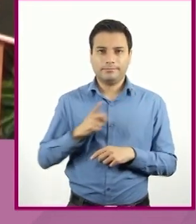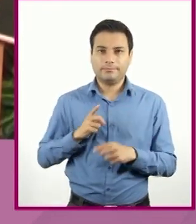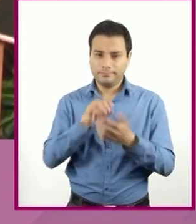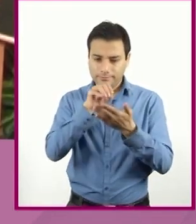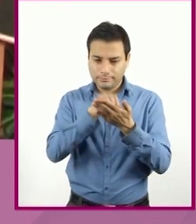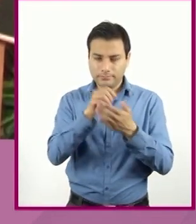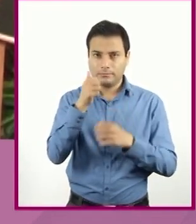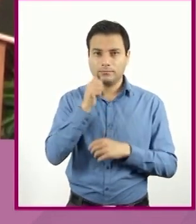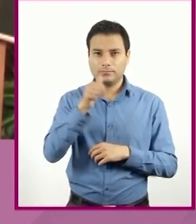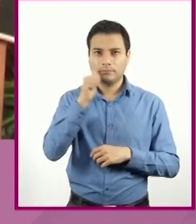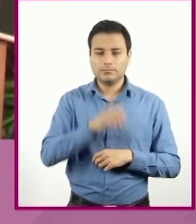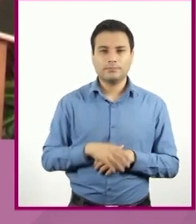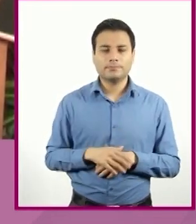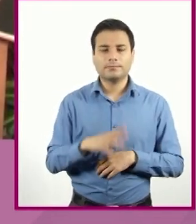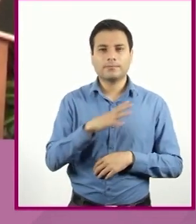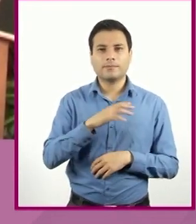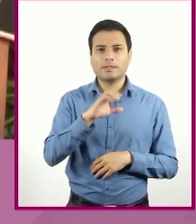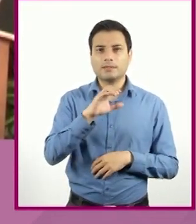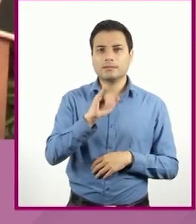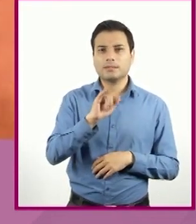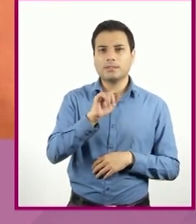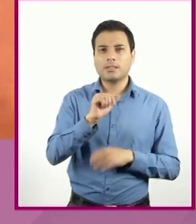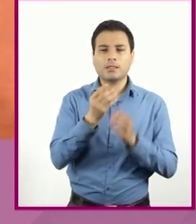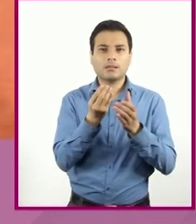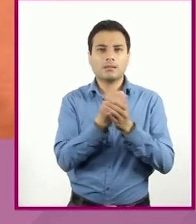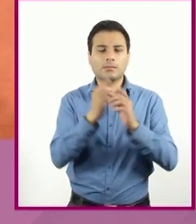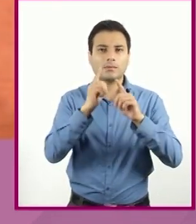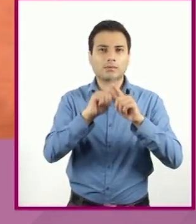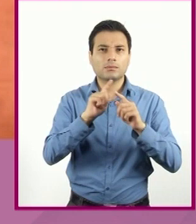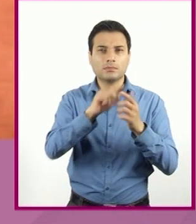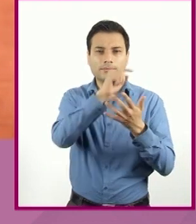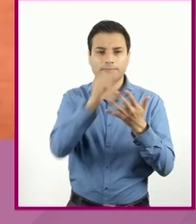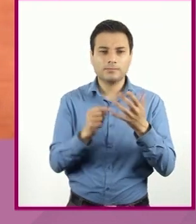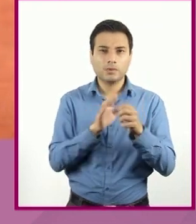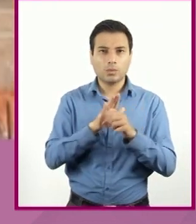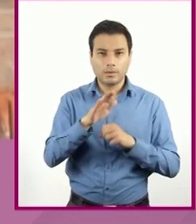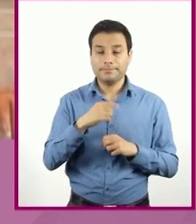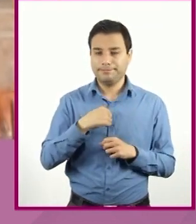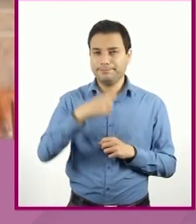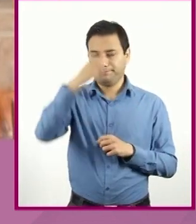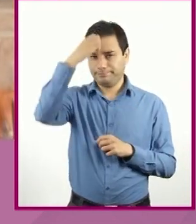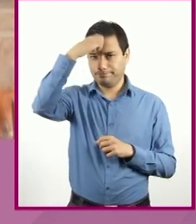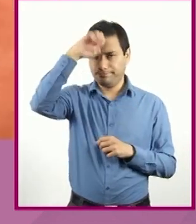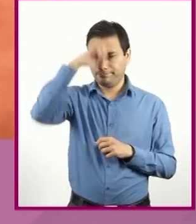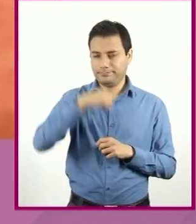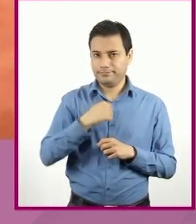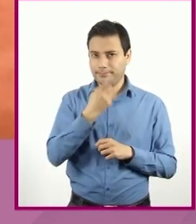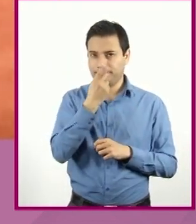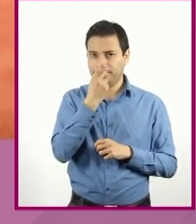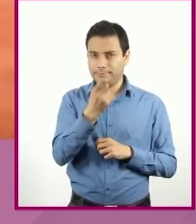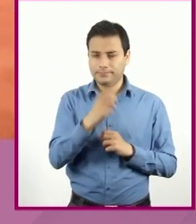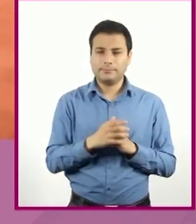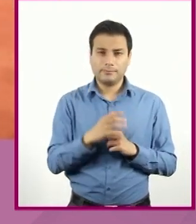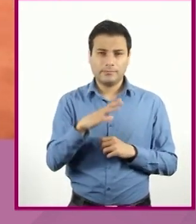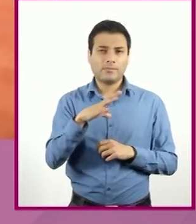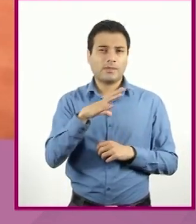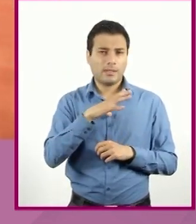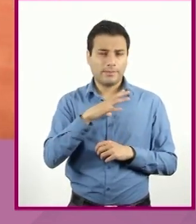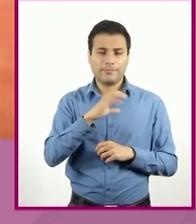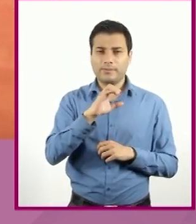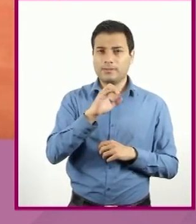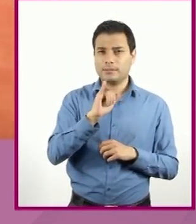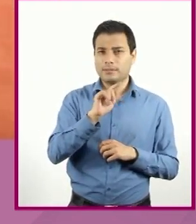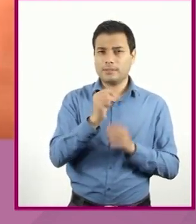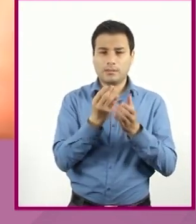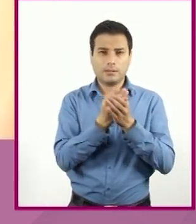explicarnos los tipos de cita que hay? Claro. Desde mi experiencia, puedo decir que hay diferentes tipos de cita.